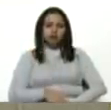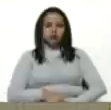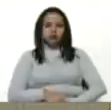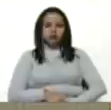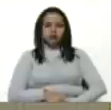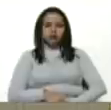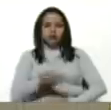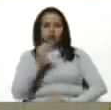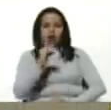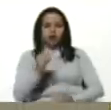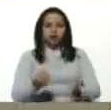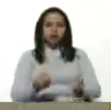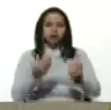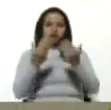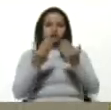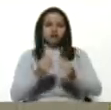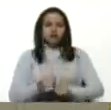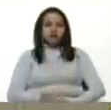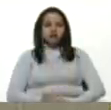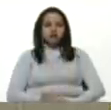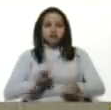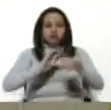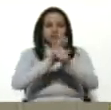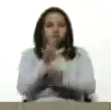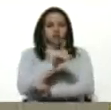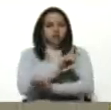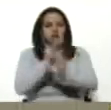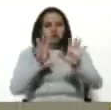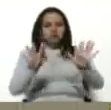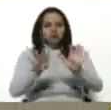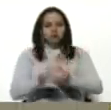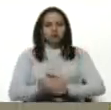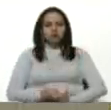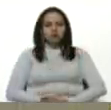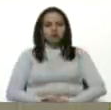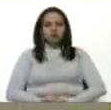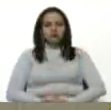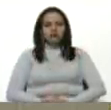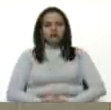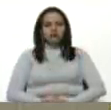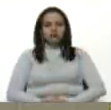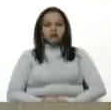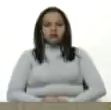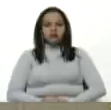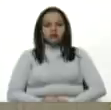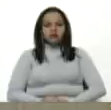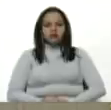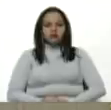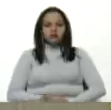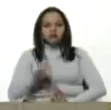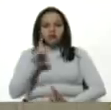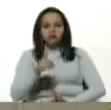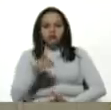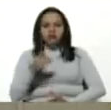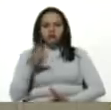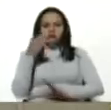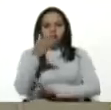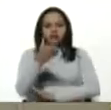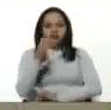están apareciendo casos del COVID-19. Nos trasladamos al estado